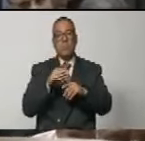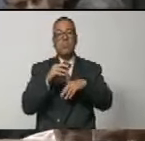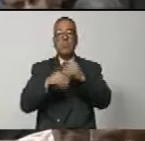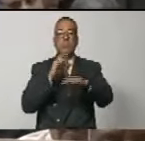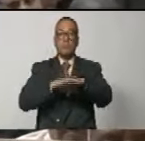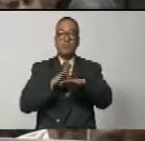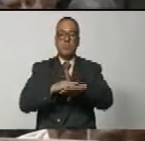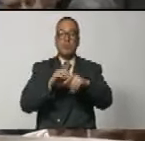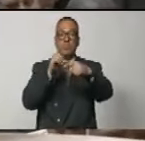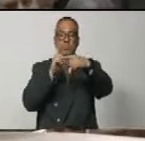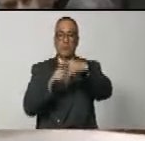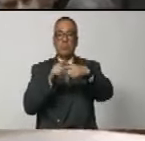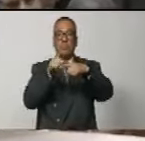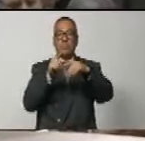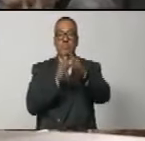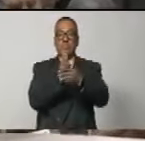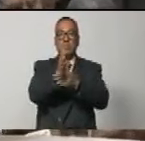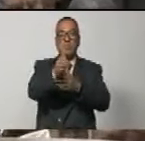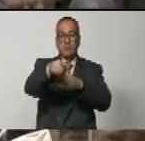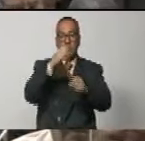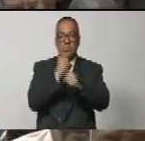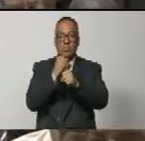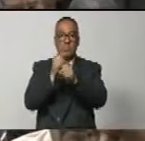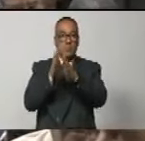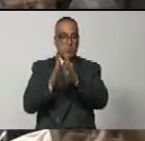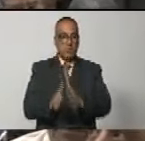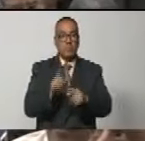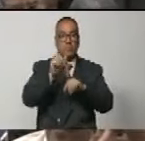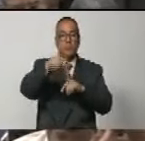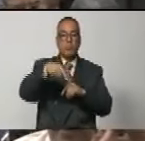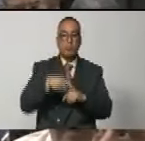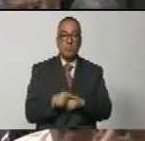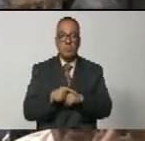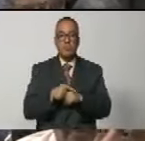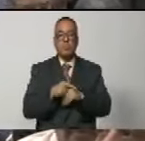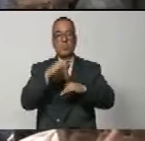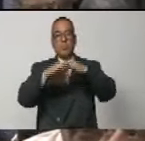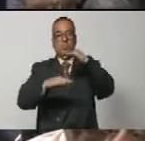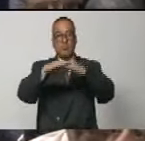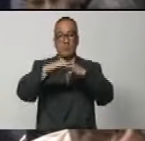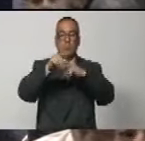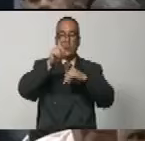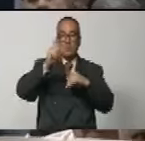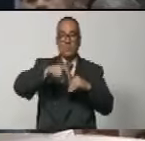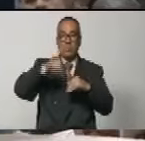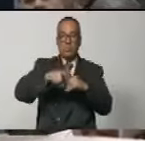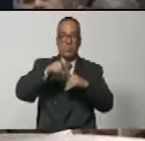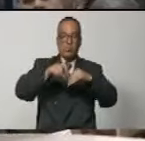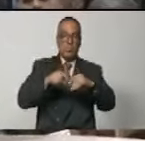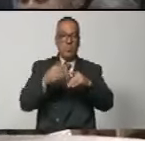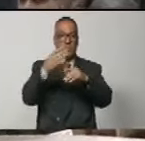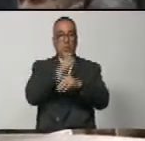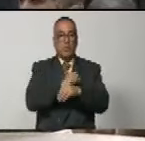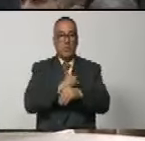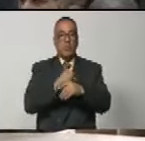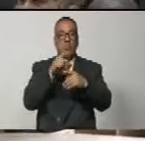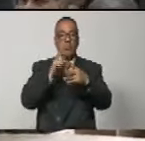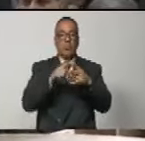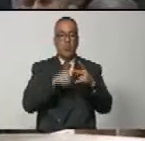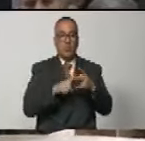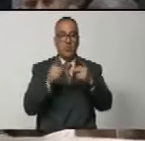consecuencia positiva hacia la clase trabajadora y, por supuesto, la estabilidad necesaria para la toma de los